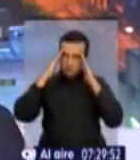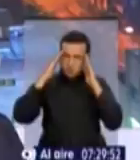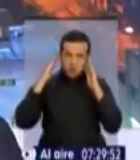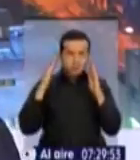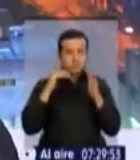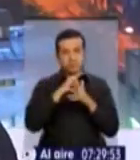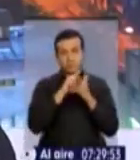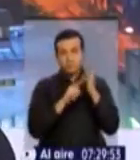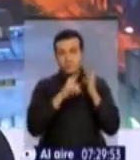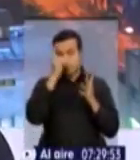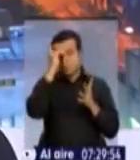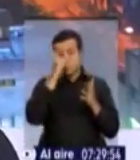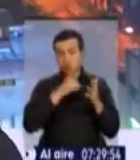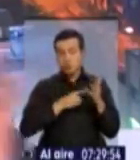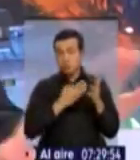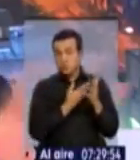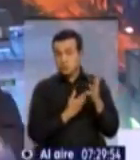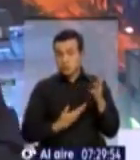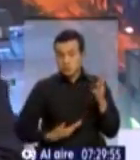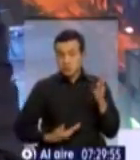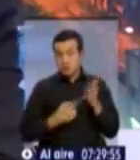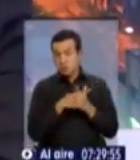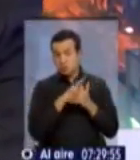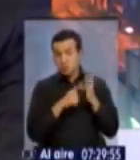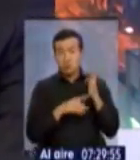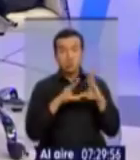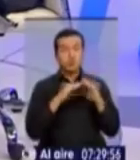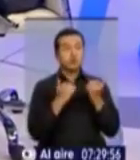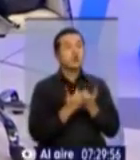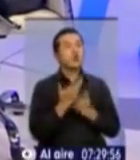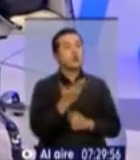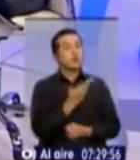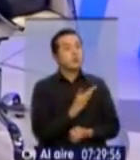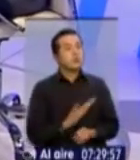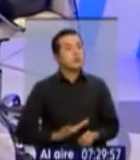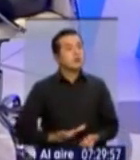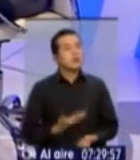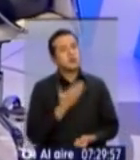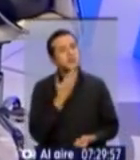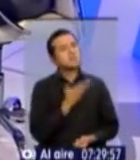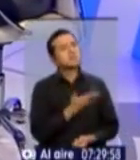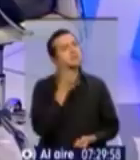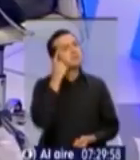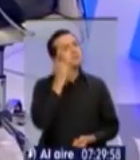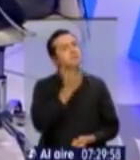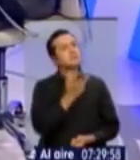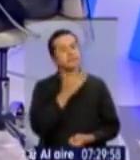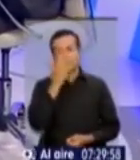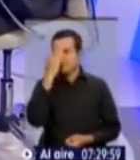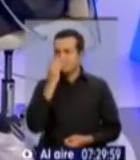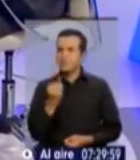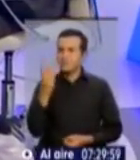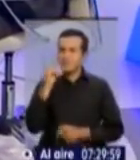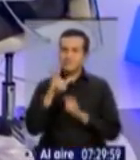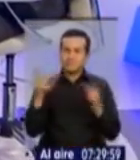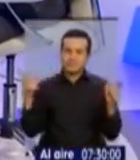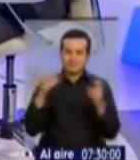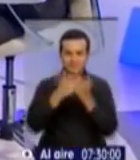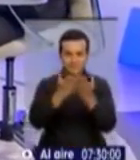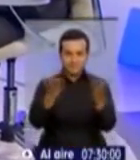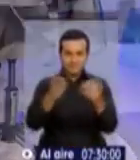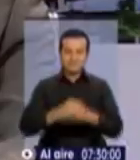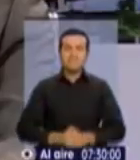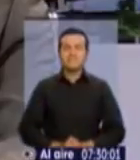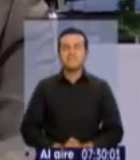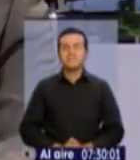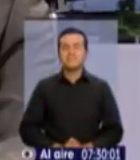de acuerdo al presidente de la comisión de lo económico en la asamblea nacional carlos buenos días dos días ciudadanía efectivamente no se advierten